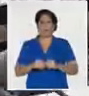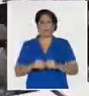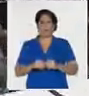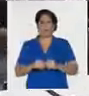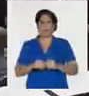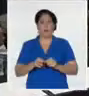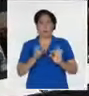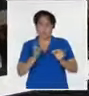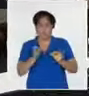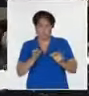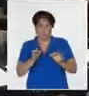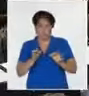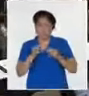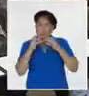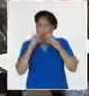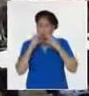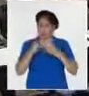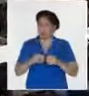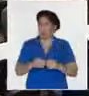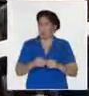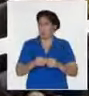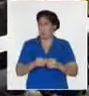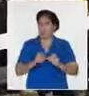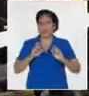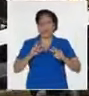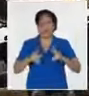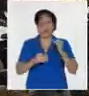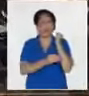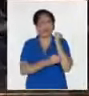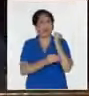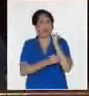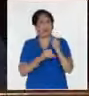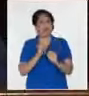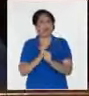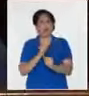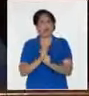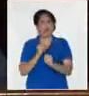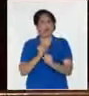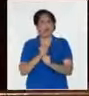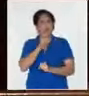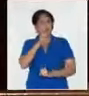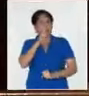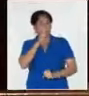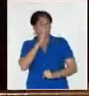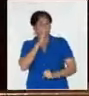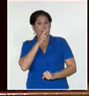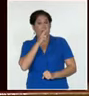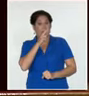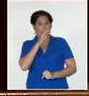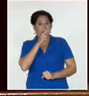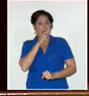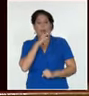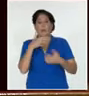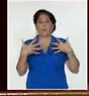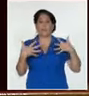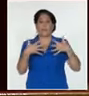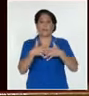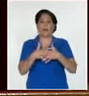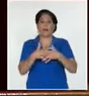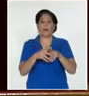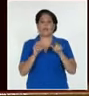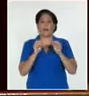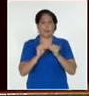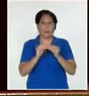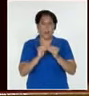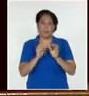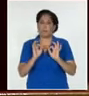Por eso resulta crucial revitalizar y fortalecer el trabajo de la organización, estrechamente vinculado al rol que se debe